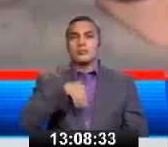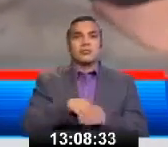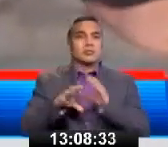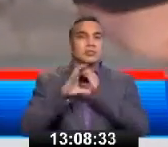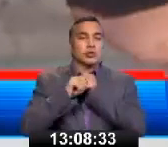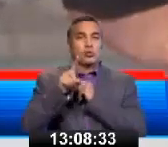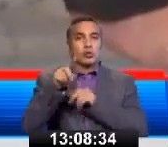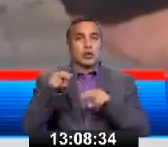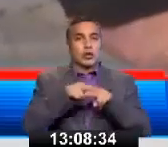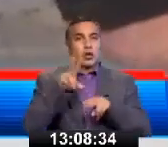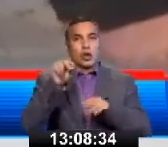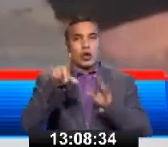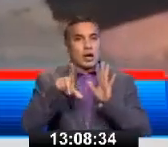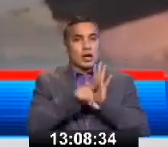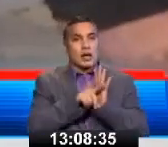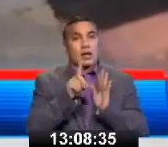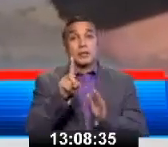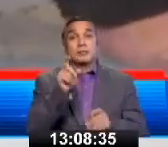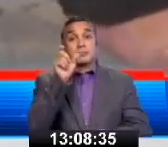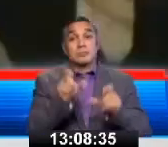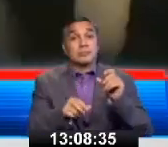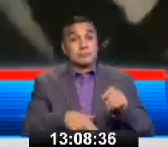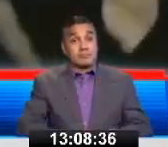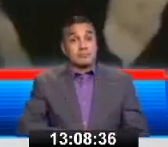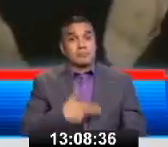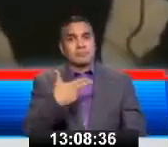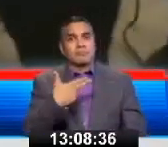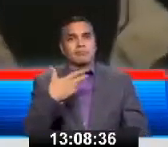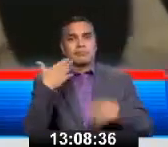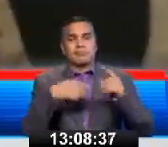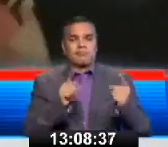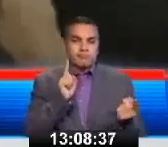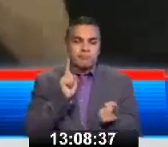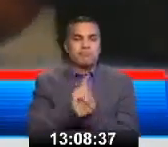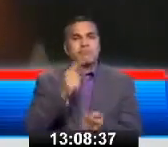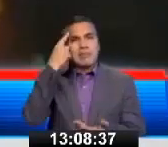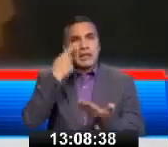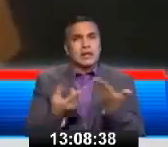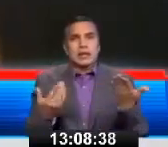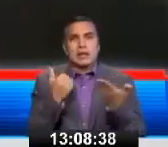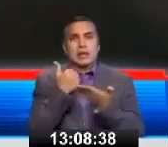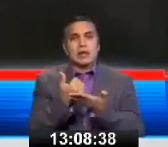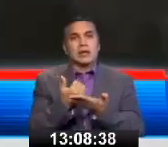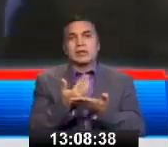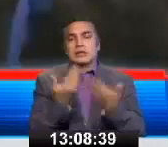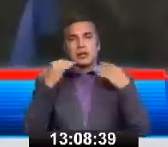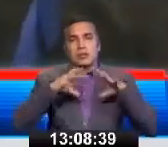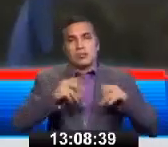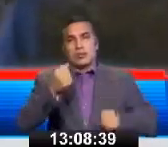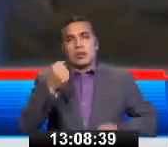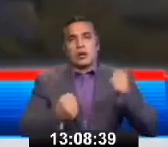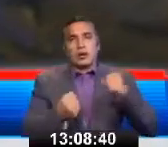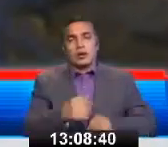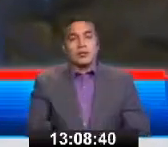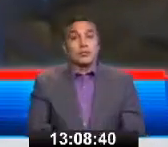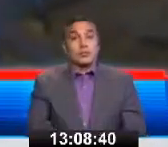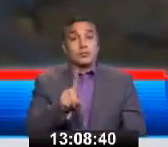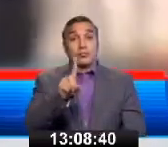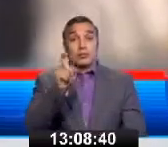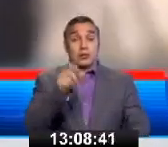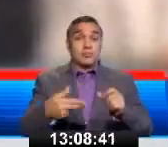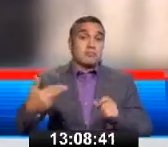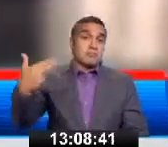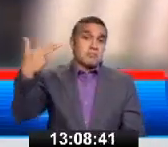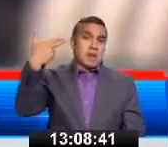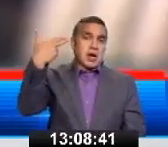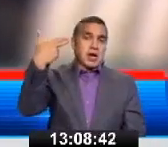un taxista informal, a quien sujetos armados lo sometieron para llevarse su carro. Uno de ellos me apuntó